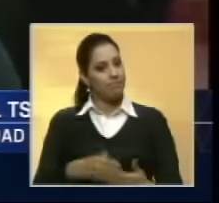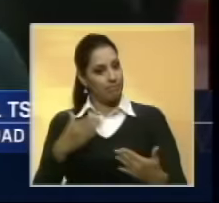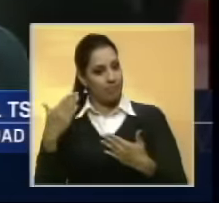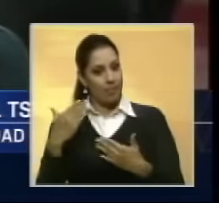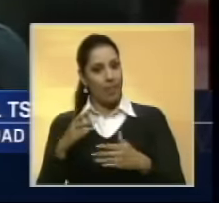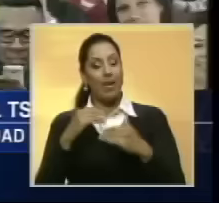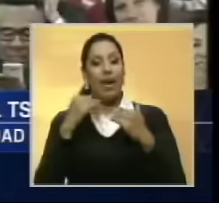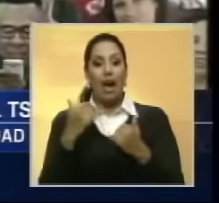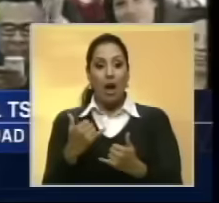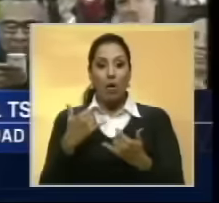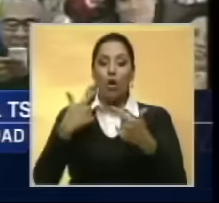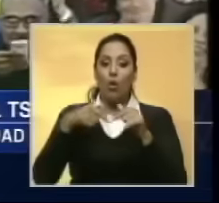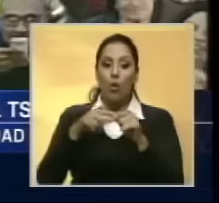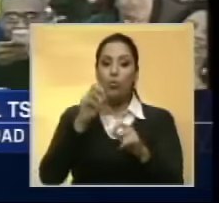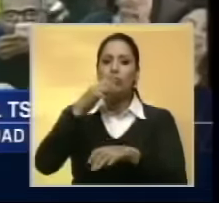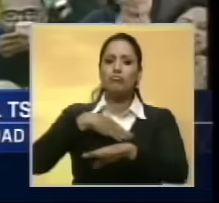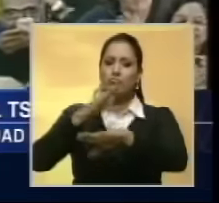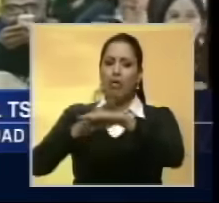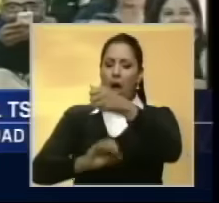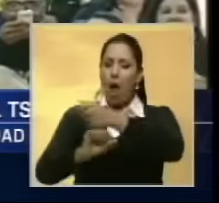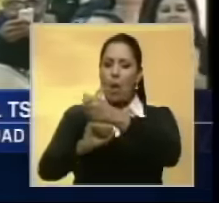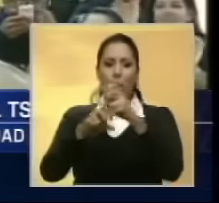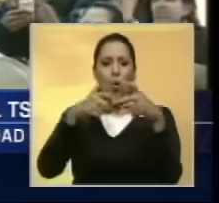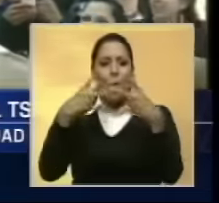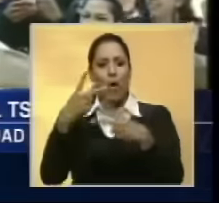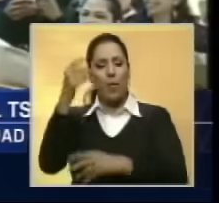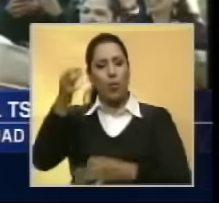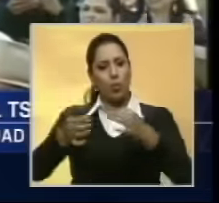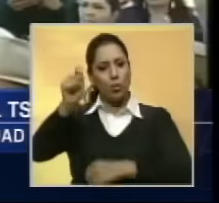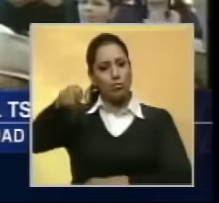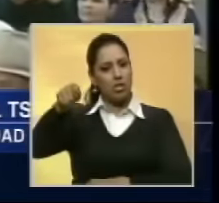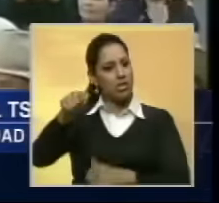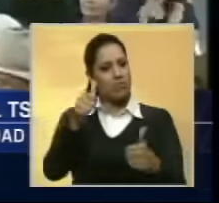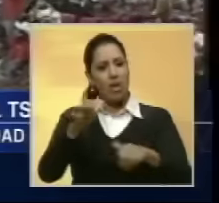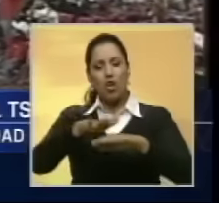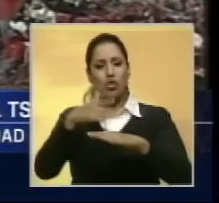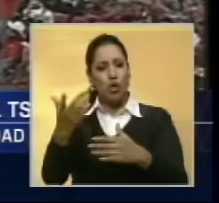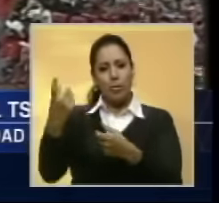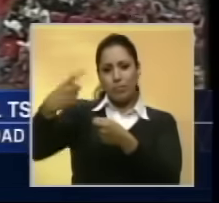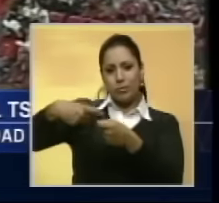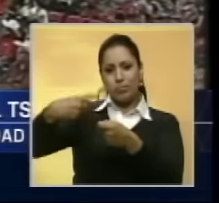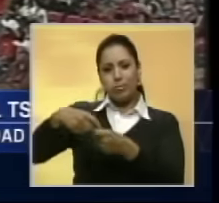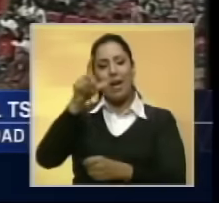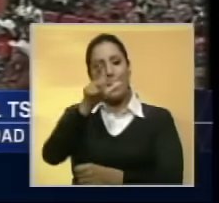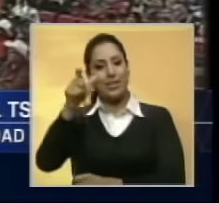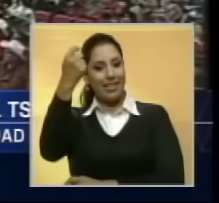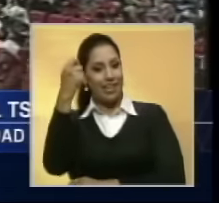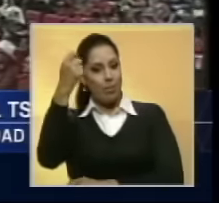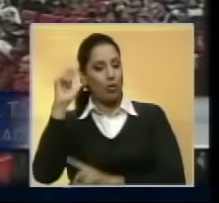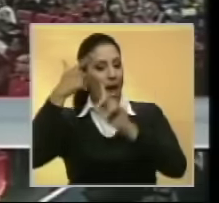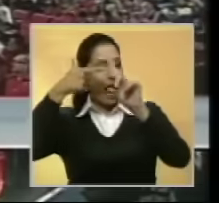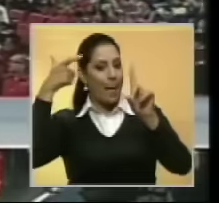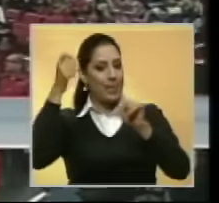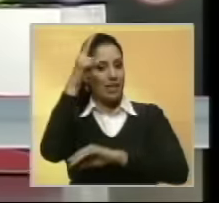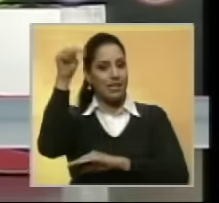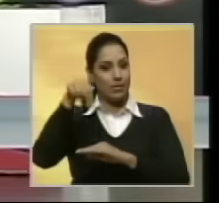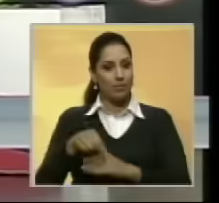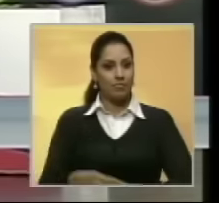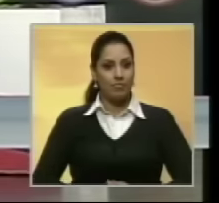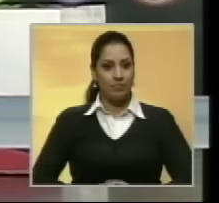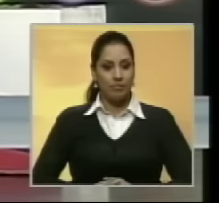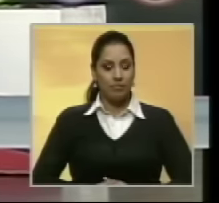Durante la intervención también manifestó su respaldo pleno a la sentencia del Tribunal Supremo de Justicia sobre la incorporación de los diputados del Amazonas a la Asamblea